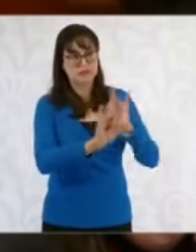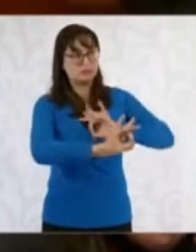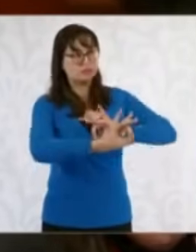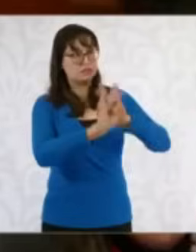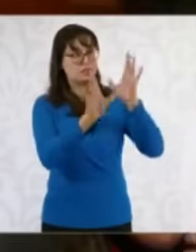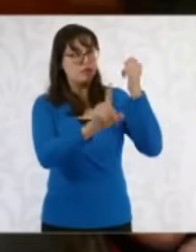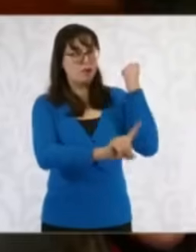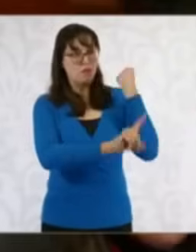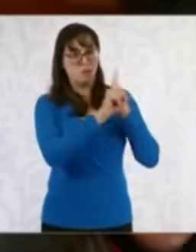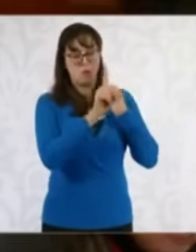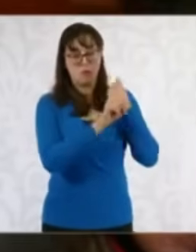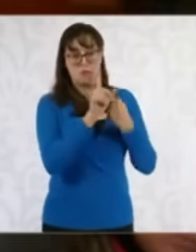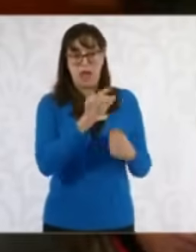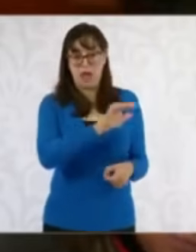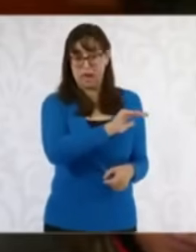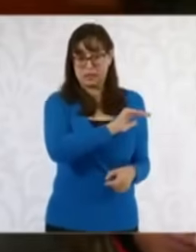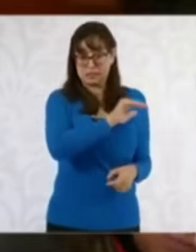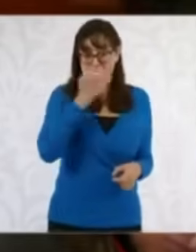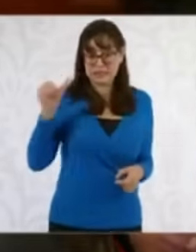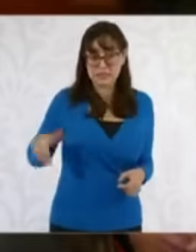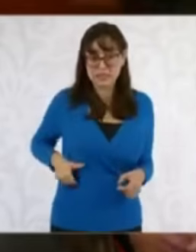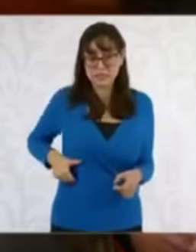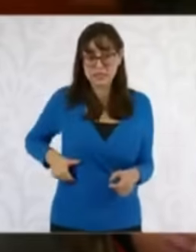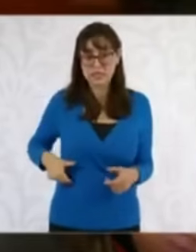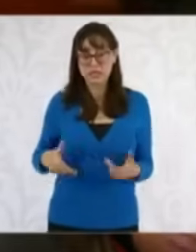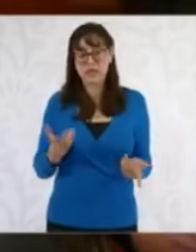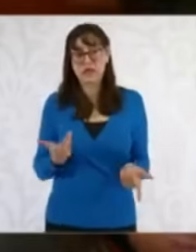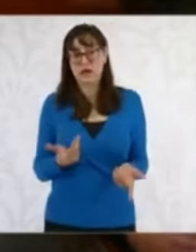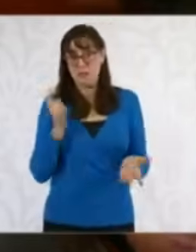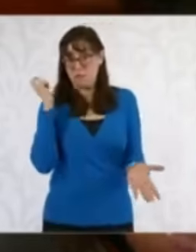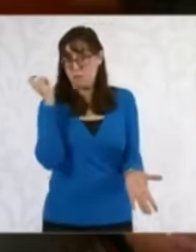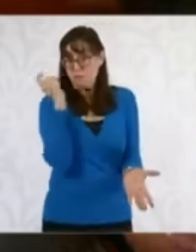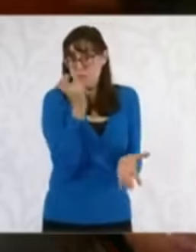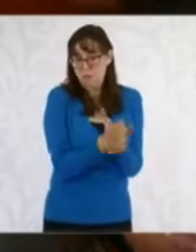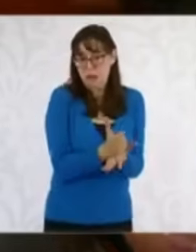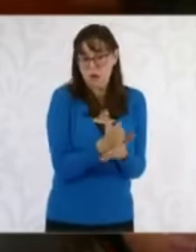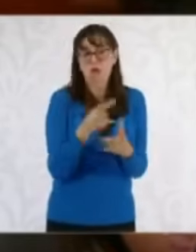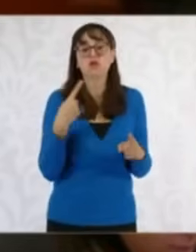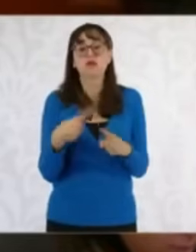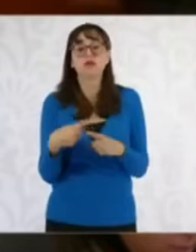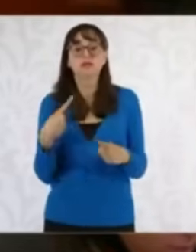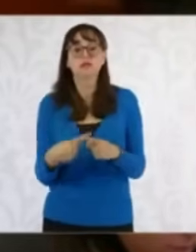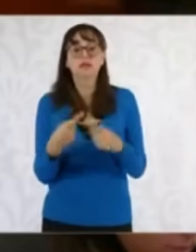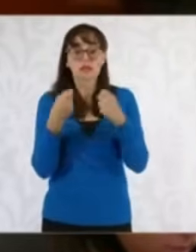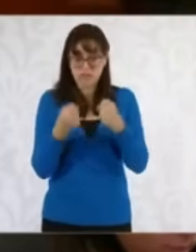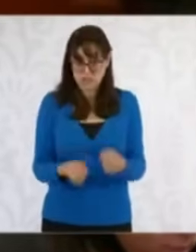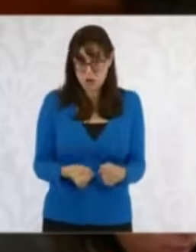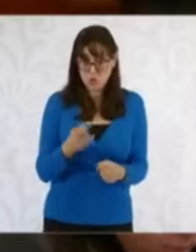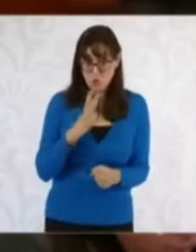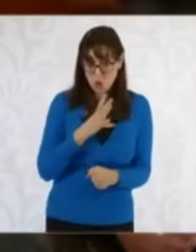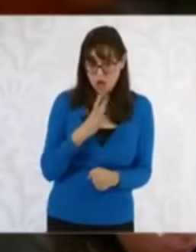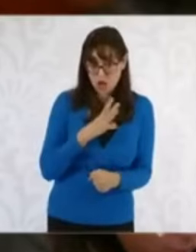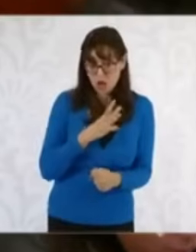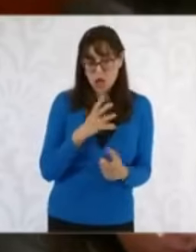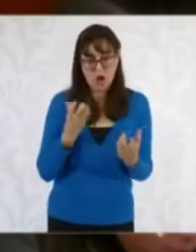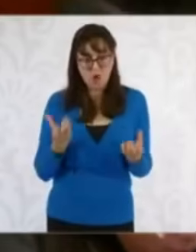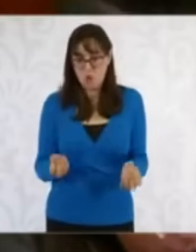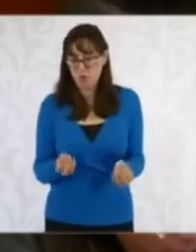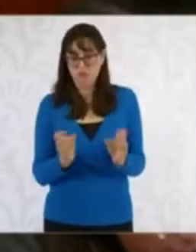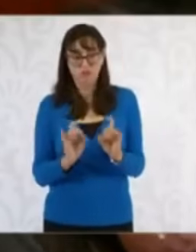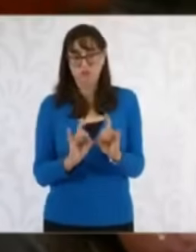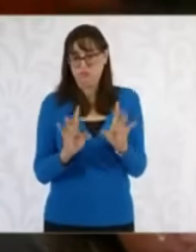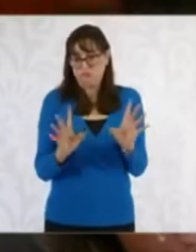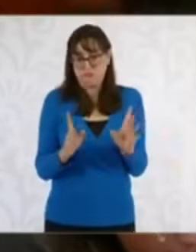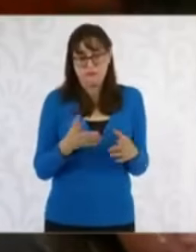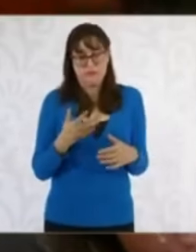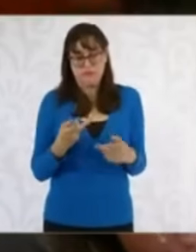pueden surgir por el accidente o otros tipos de accidentes que podrían lamentablemente ocurrir a futuro? ¿O si hay algún